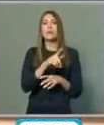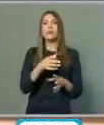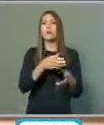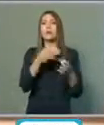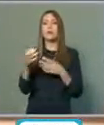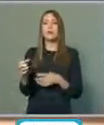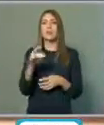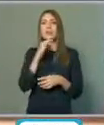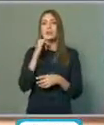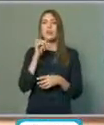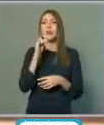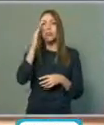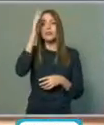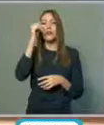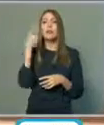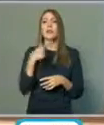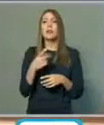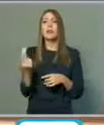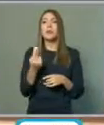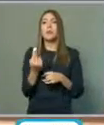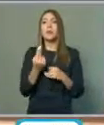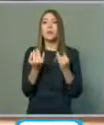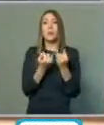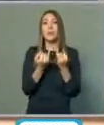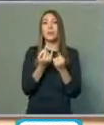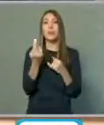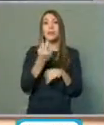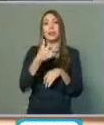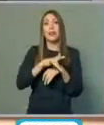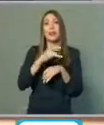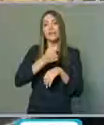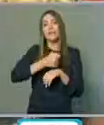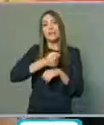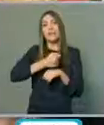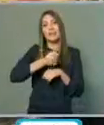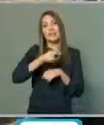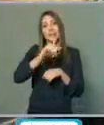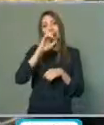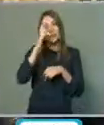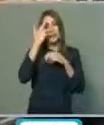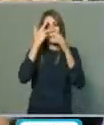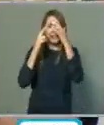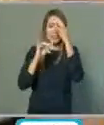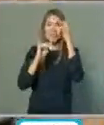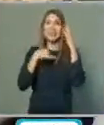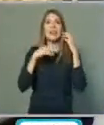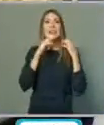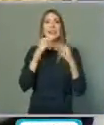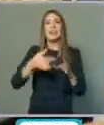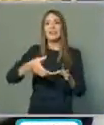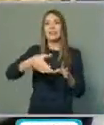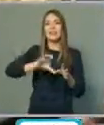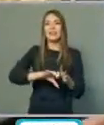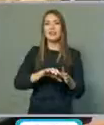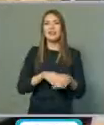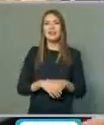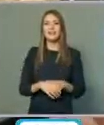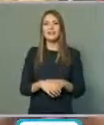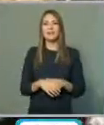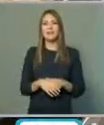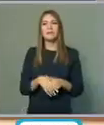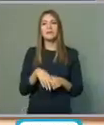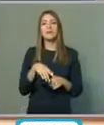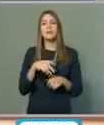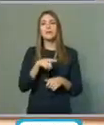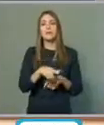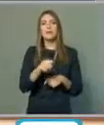apremia y tenemos que rallar el queso. Corre, nada más corre. te recuerdo que hay que hacer eso, por favor. Voy. Ok, entonces, en lo Espérame, que esto chef. está, son